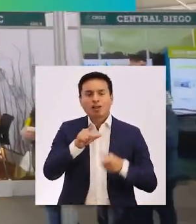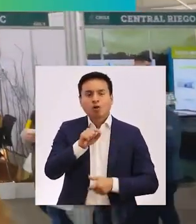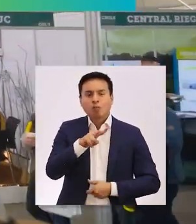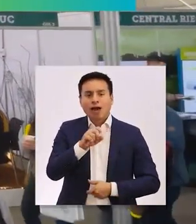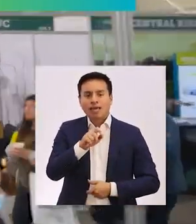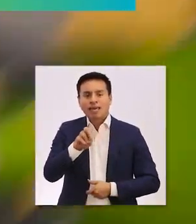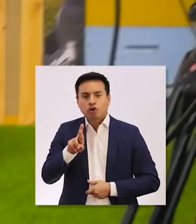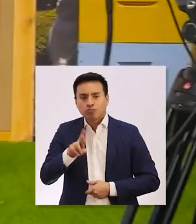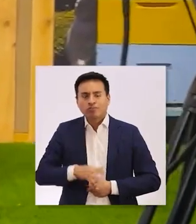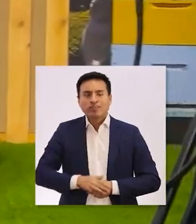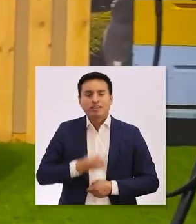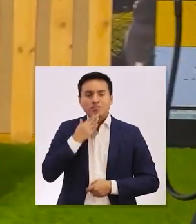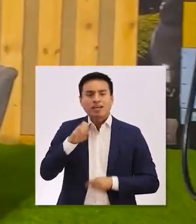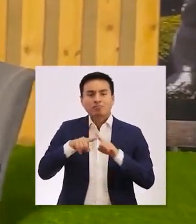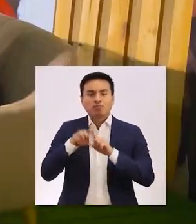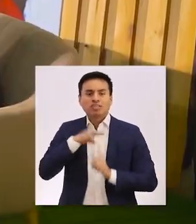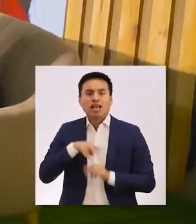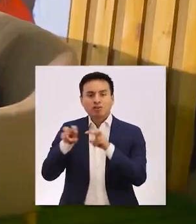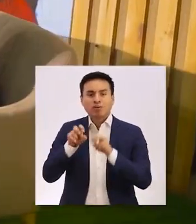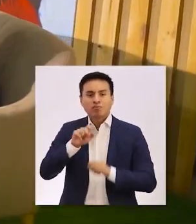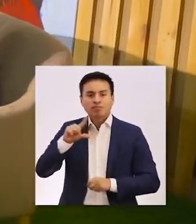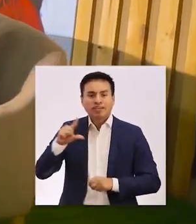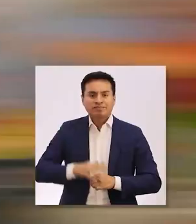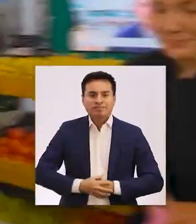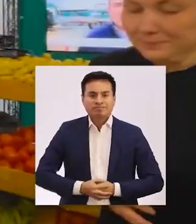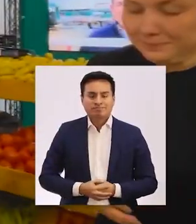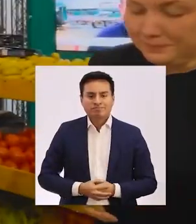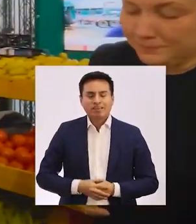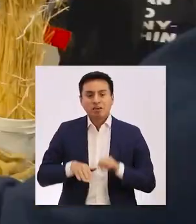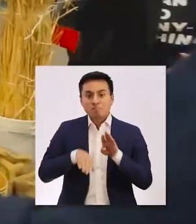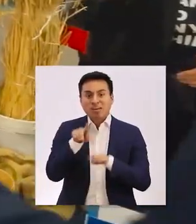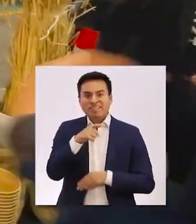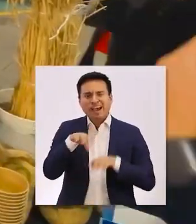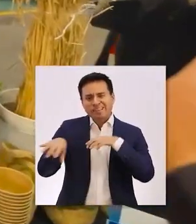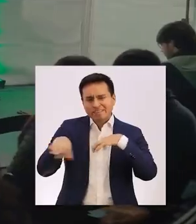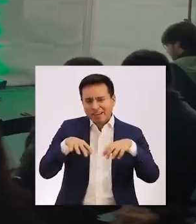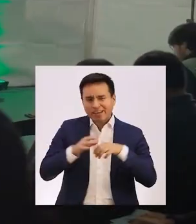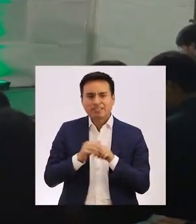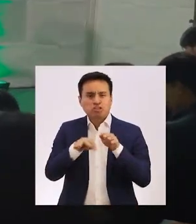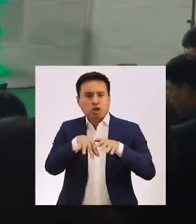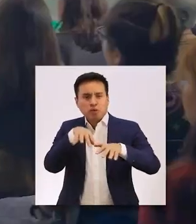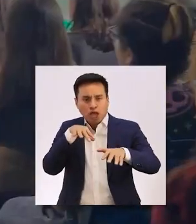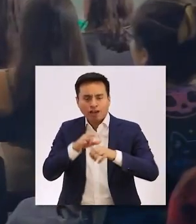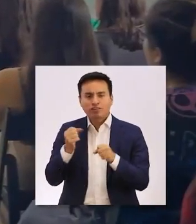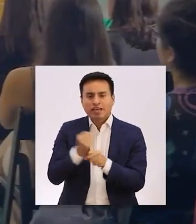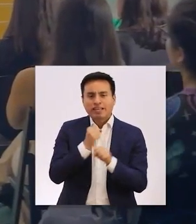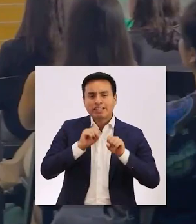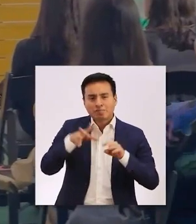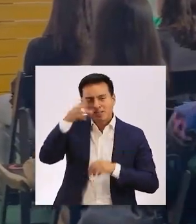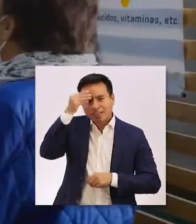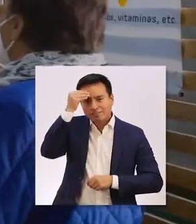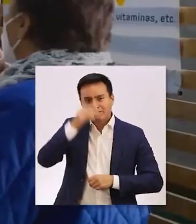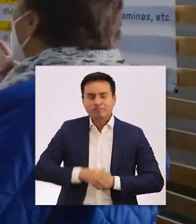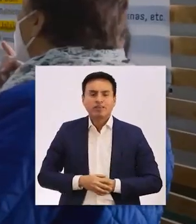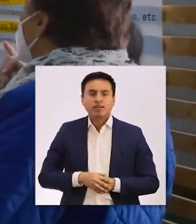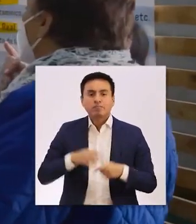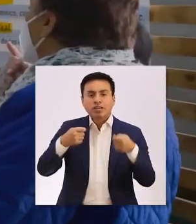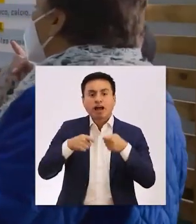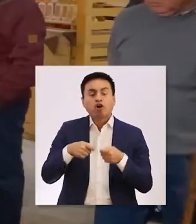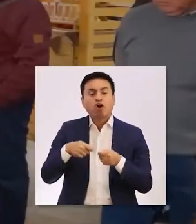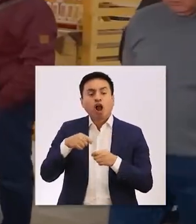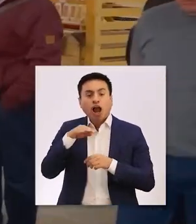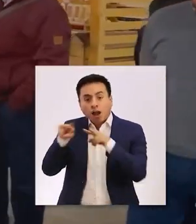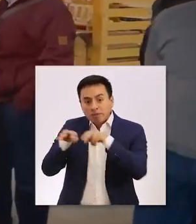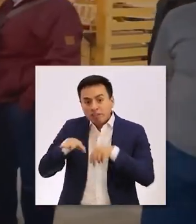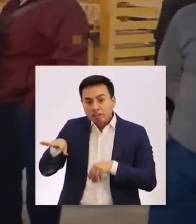Mayorista Lo Valledor y en expochileagricola.cl. Más de 100 actividades, seminarios, talleres de capacitación, mercado